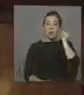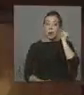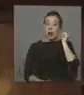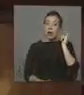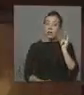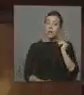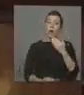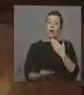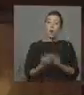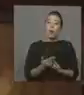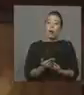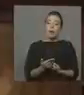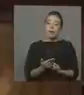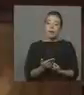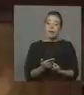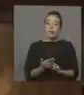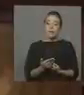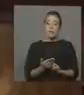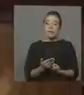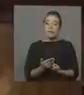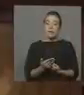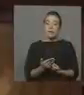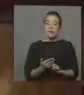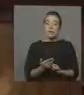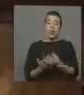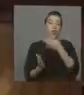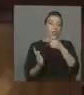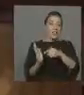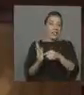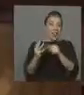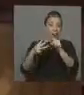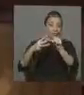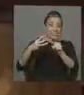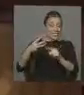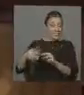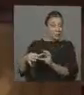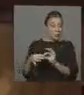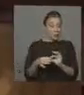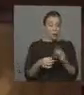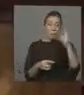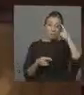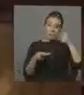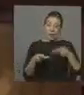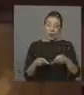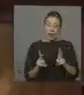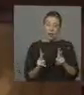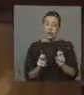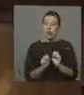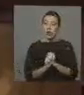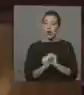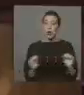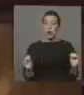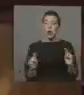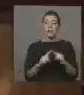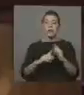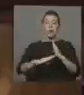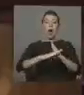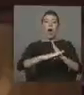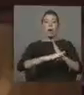en los casos que así se refiere. Pero este derecho no puede ser